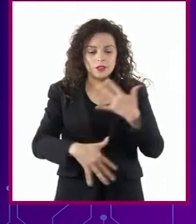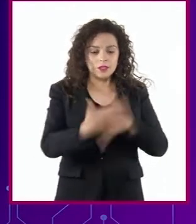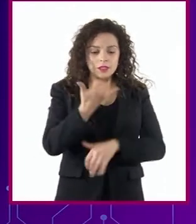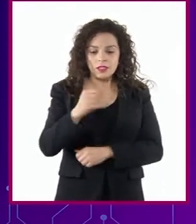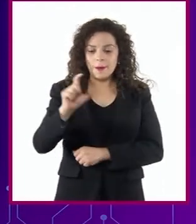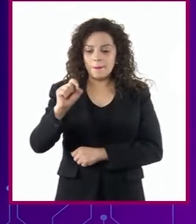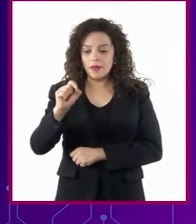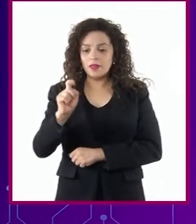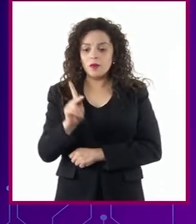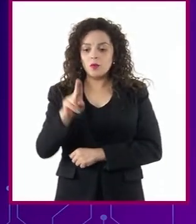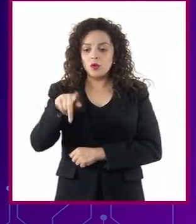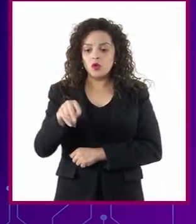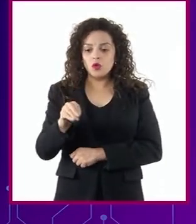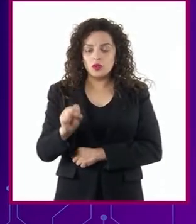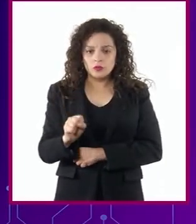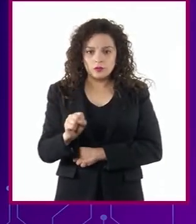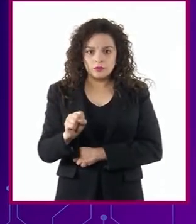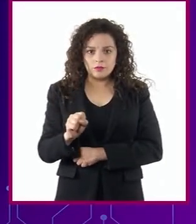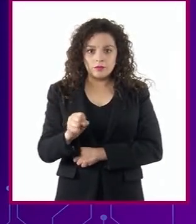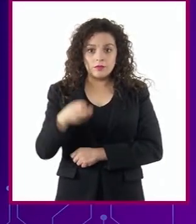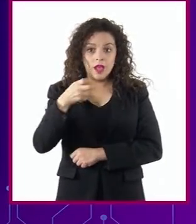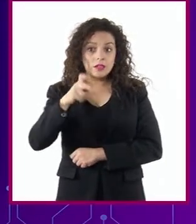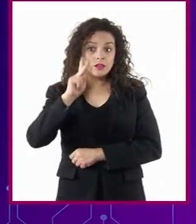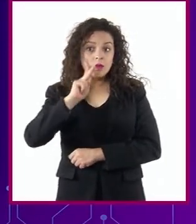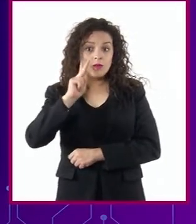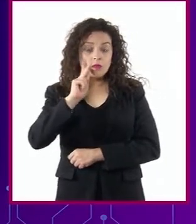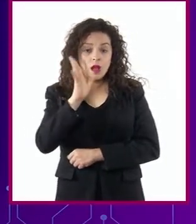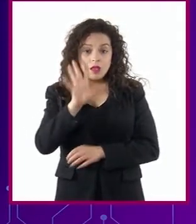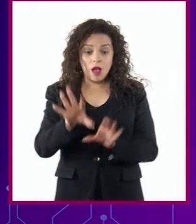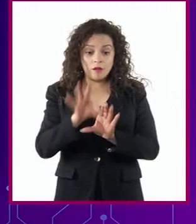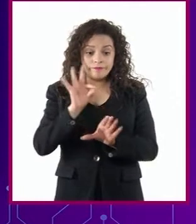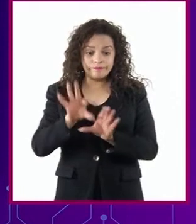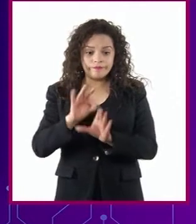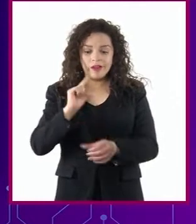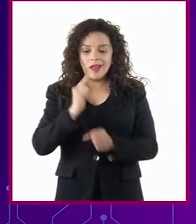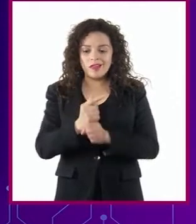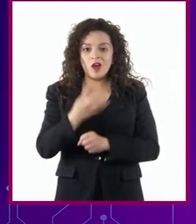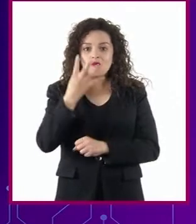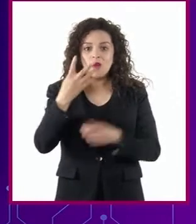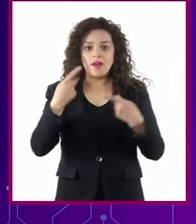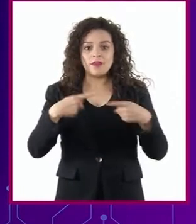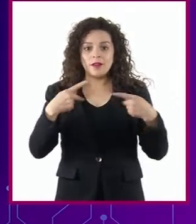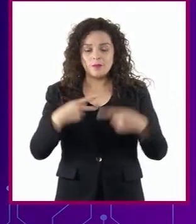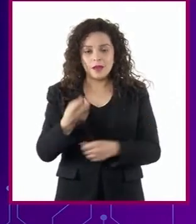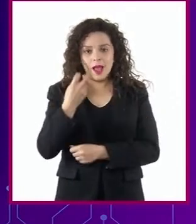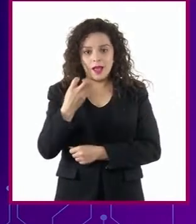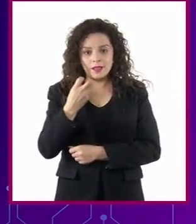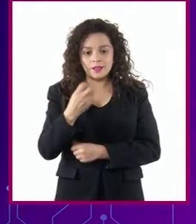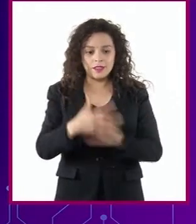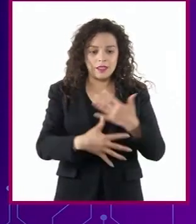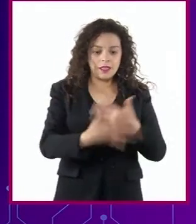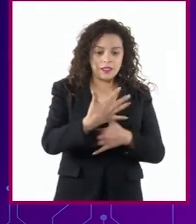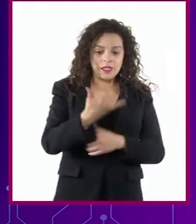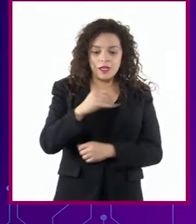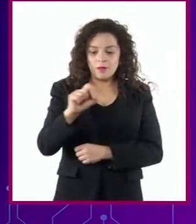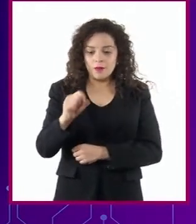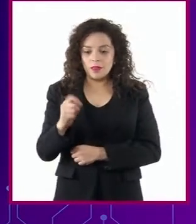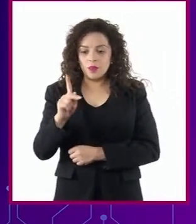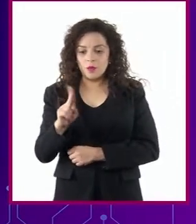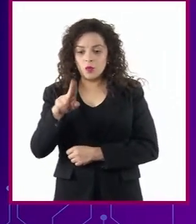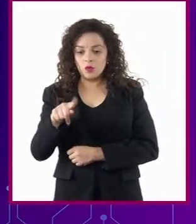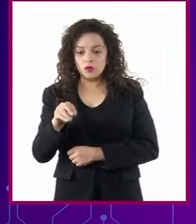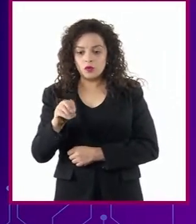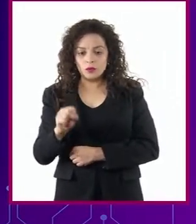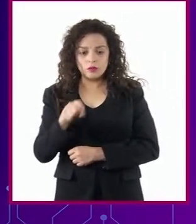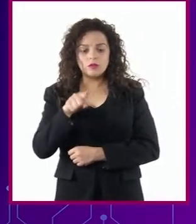puntos. Al contar dichas pruebas, se encontró que 4 personas obtuvieron entre 15 y 20 puntos. Por eso, en el